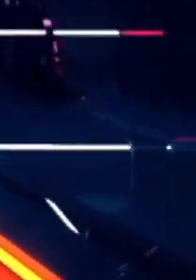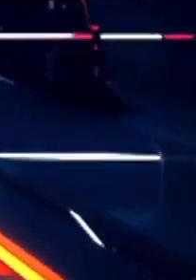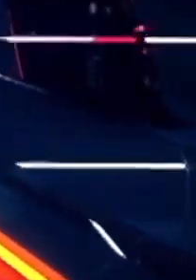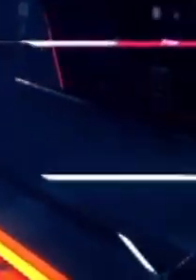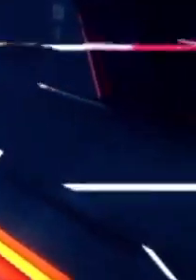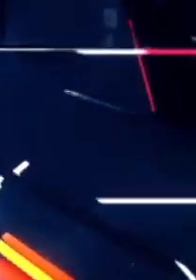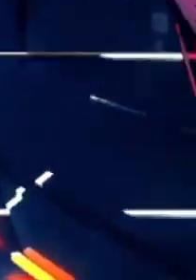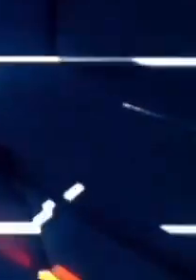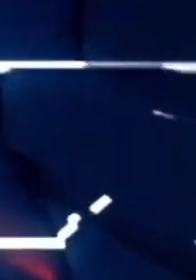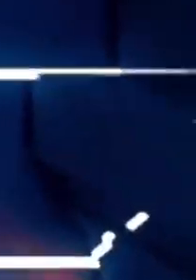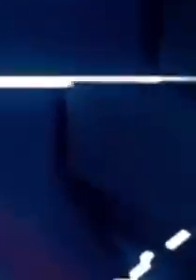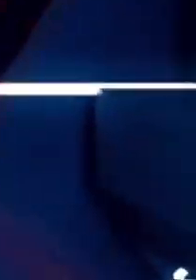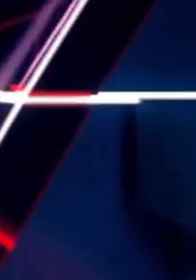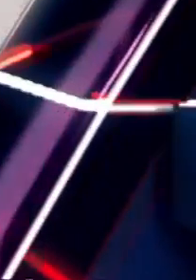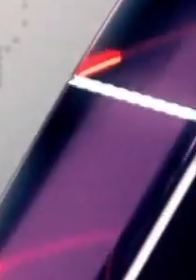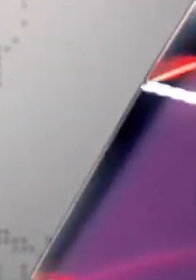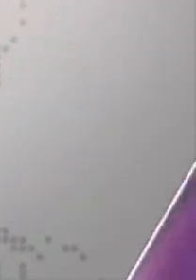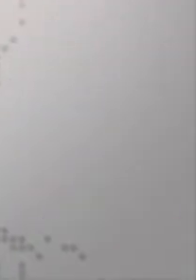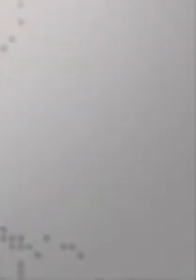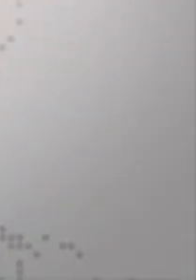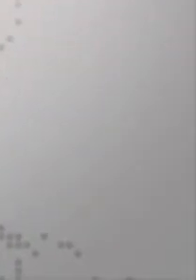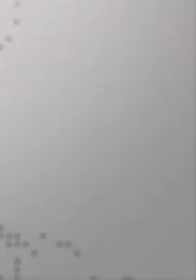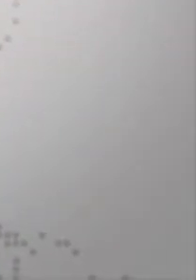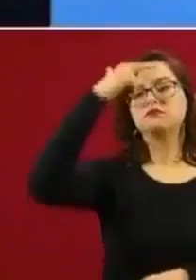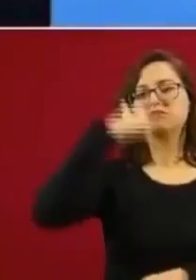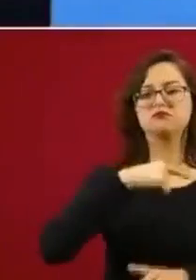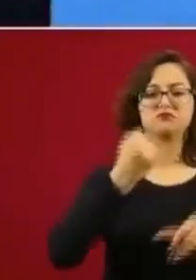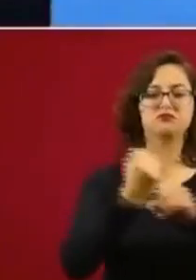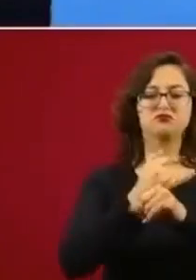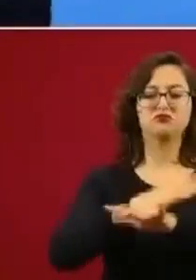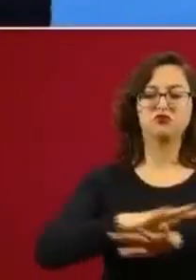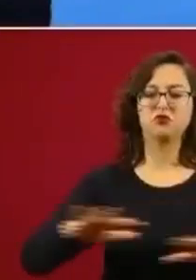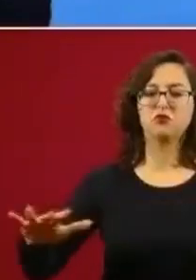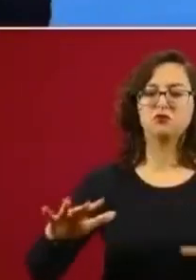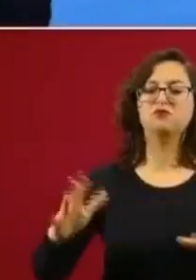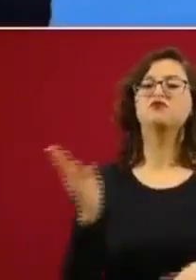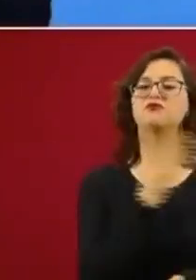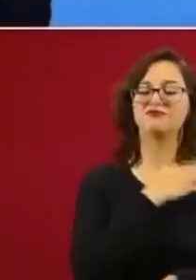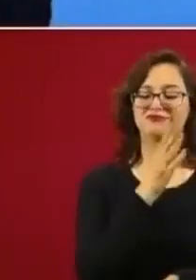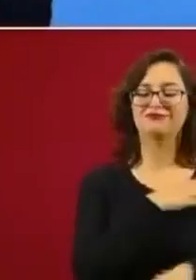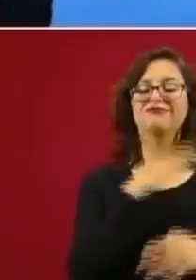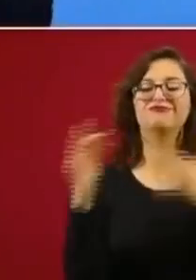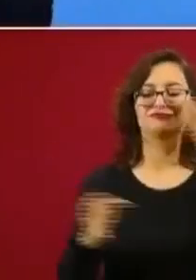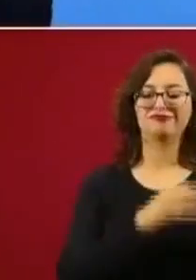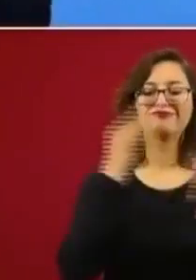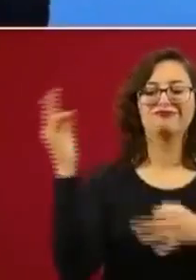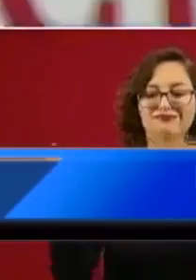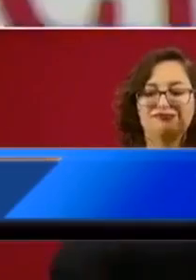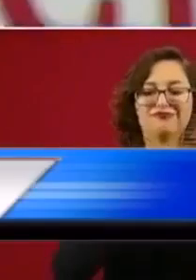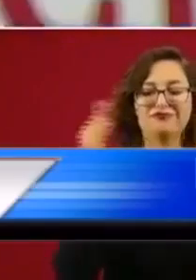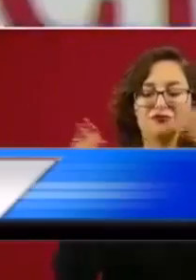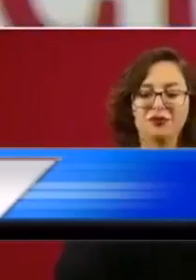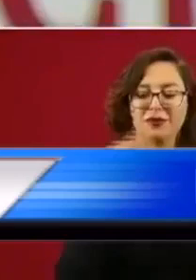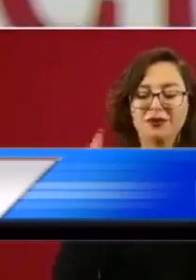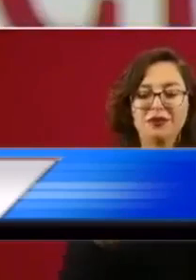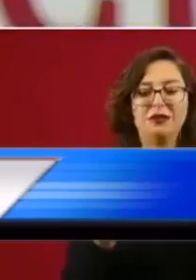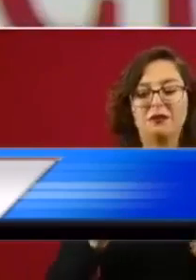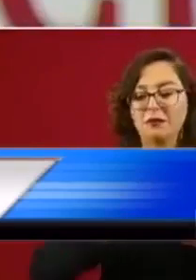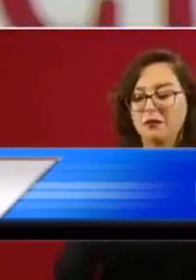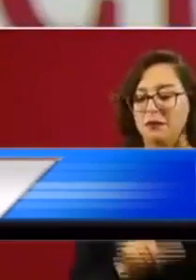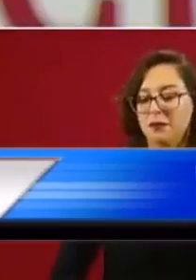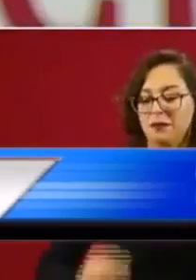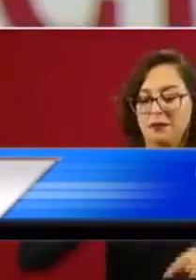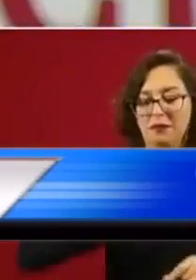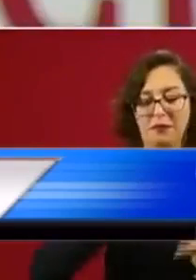Estas son las 8 de ángulo del 18 de agosto. Buenas noticias. El aspecto de la epidemia en México